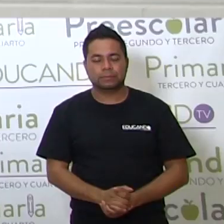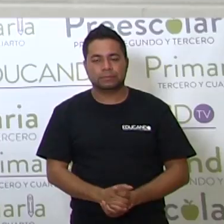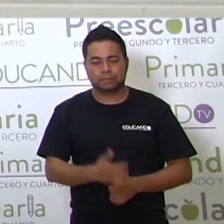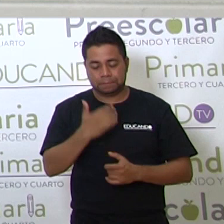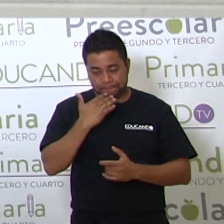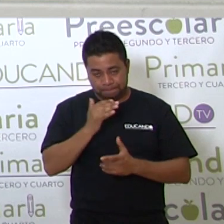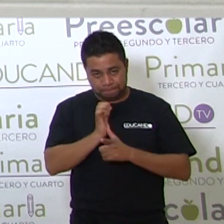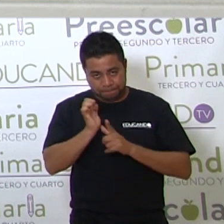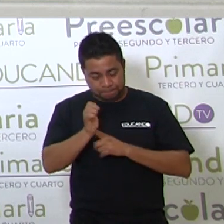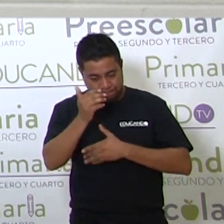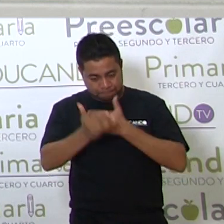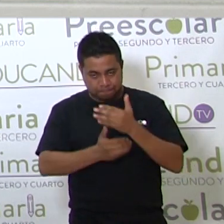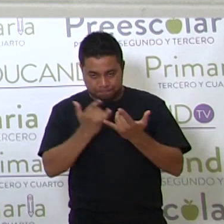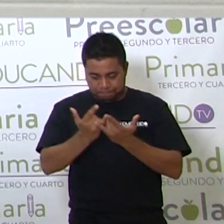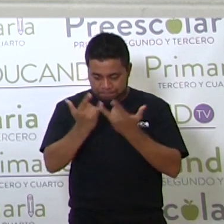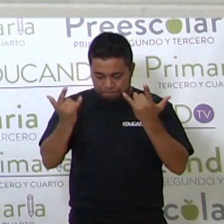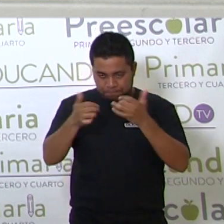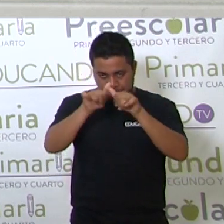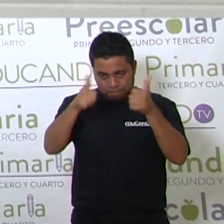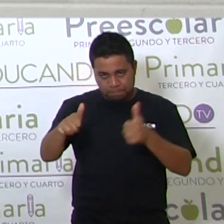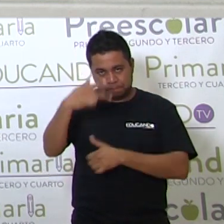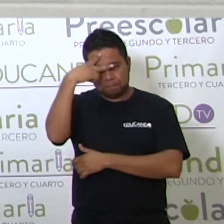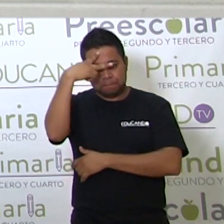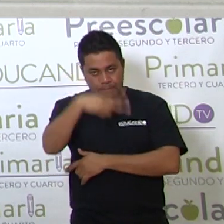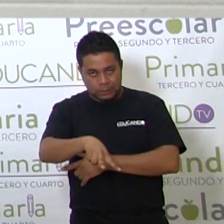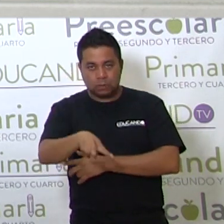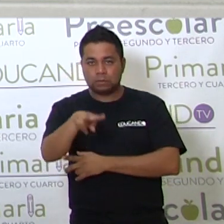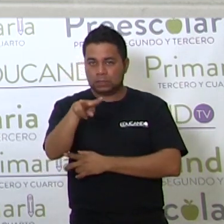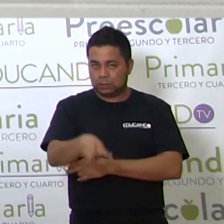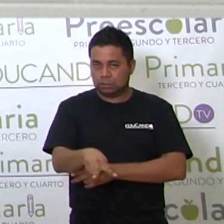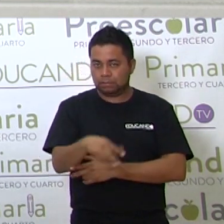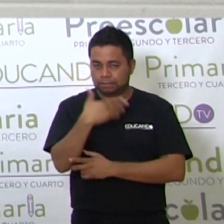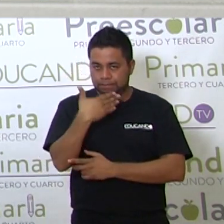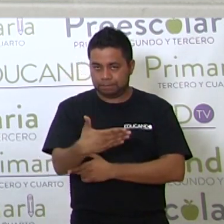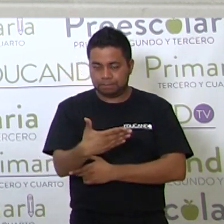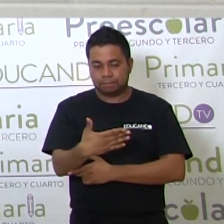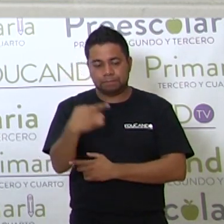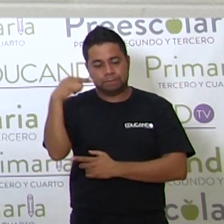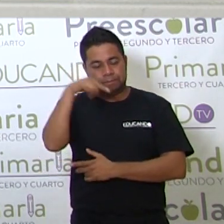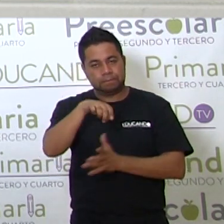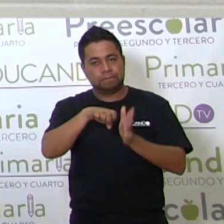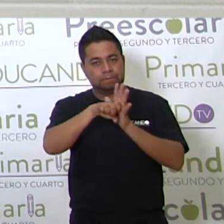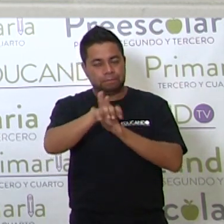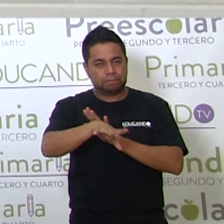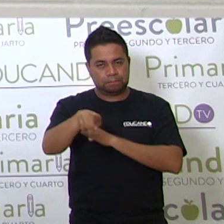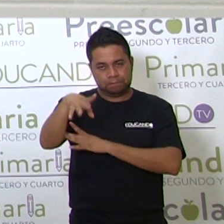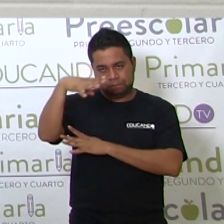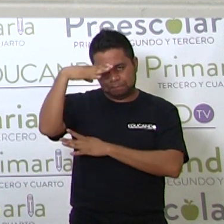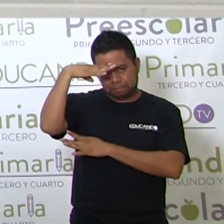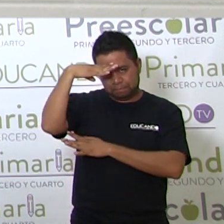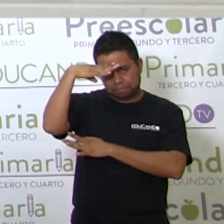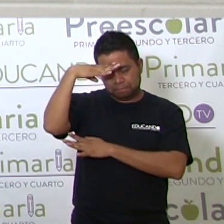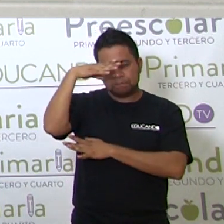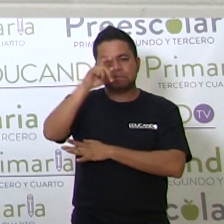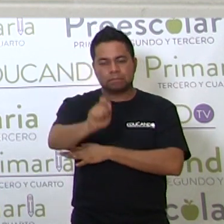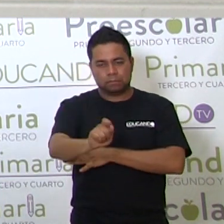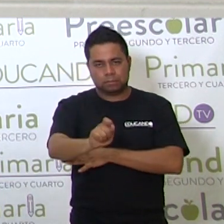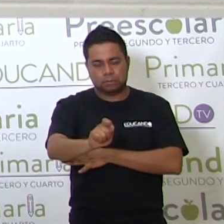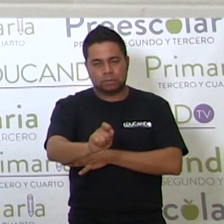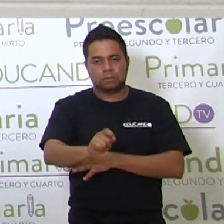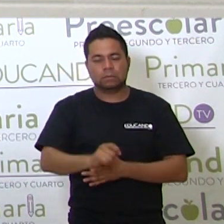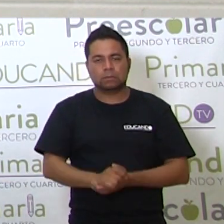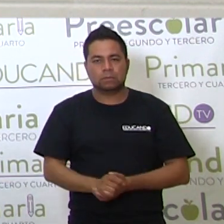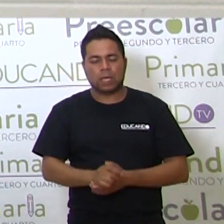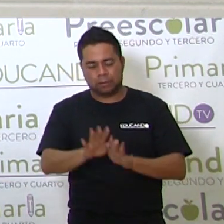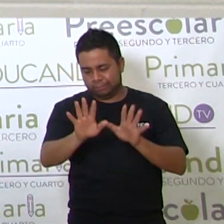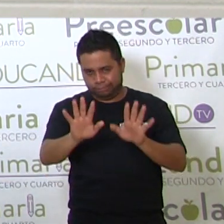Entonces es historia del arte mexicano, ¿verdad? Aquí entonces, ¿qué pensaría yo? Pues primero se me ocurre, bueno,